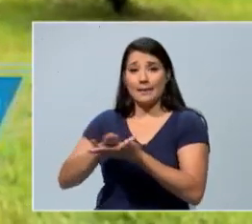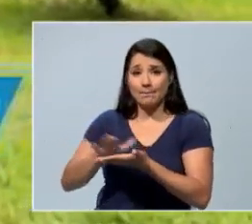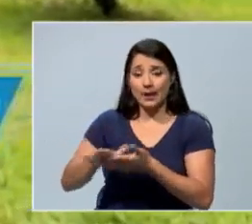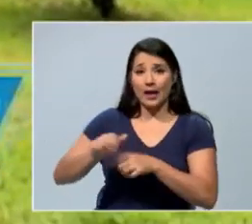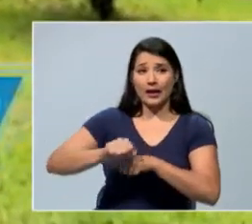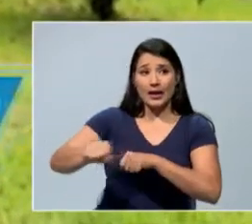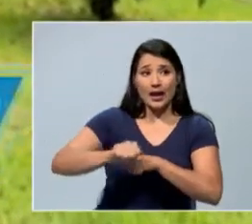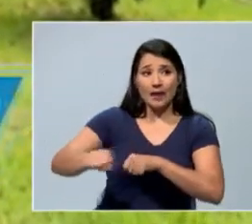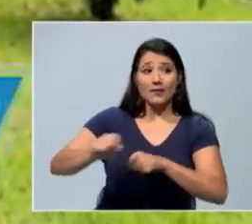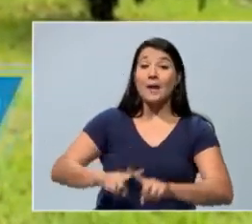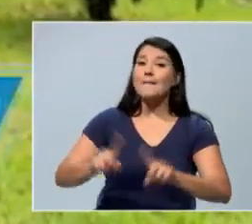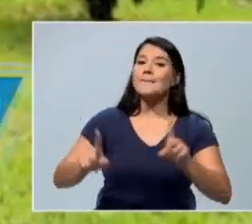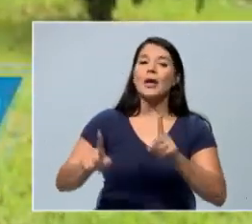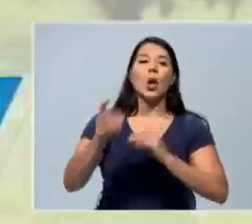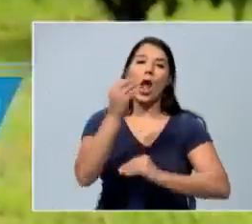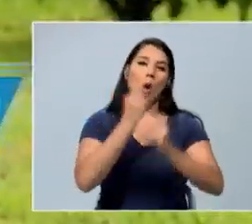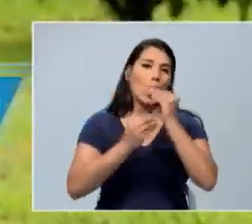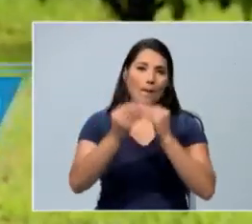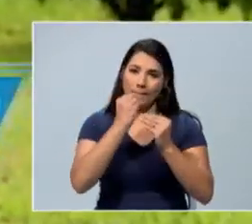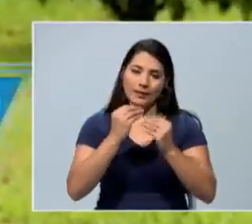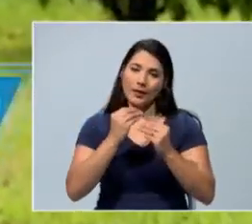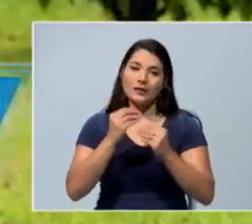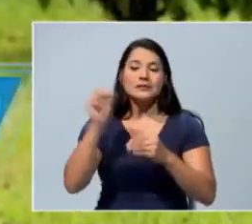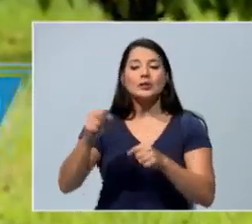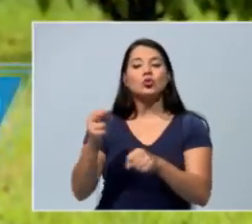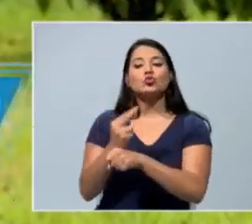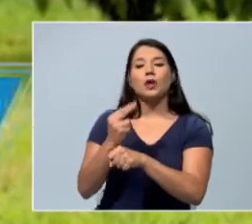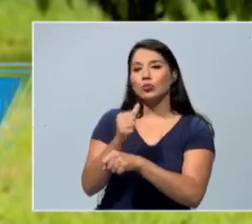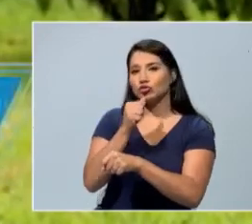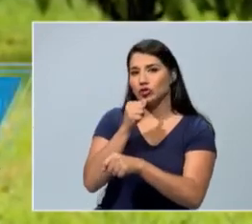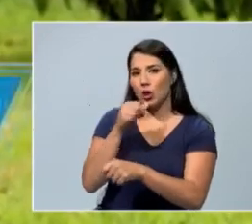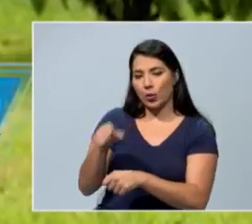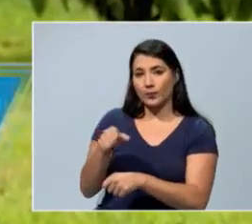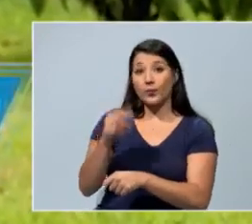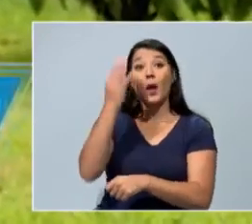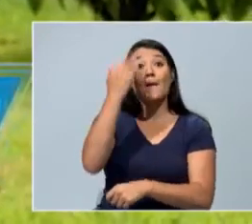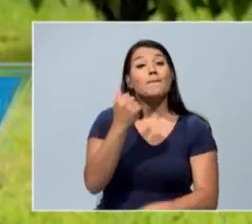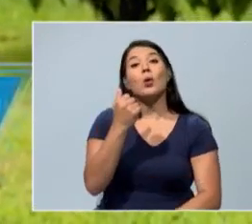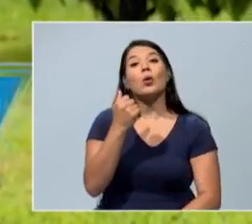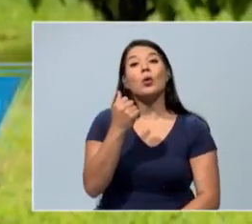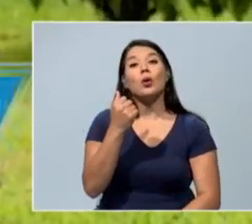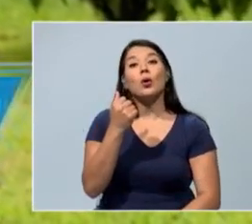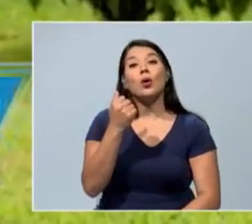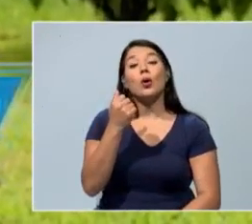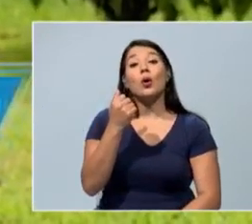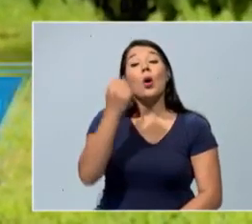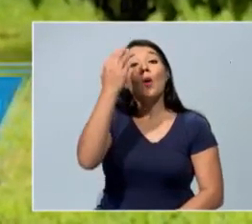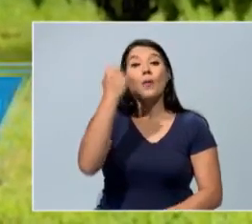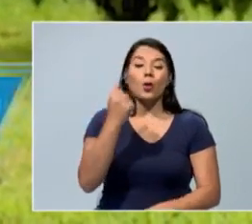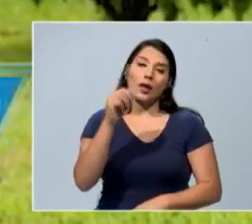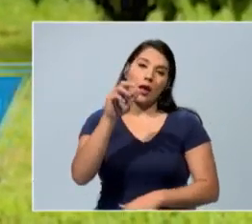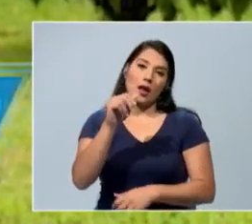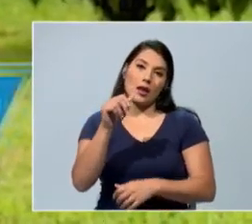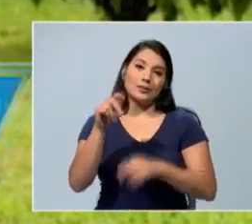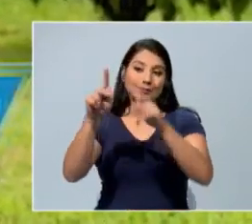eso recogíamos. Claro que sí, porque nos dijo el señor de la IA que era peligroso. Que eso